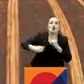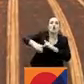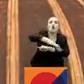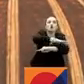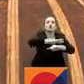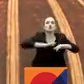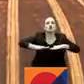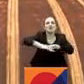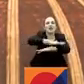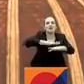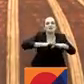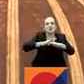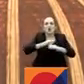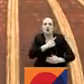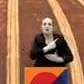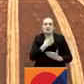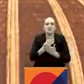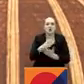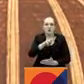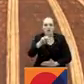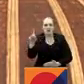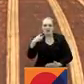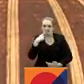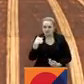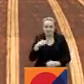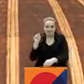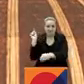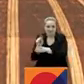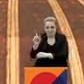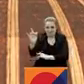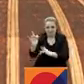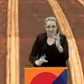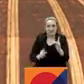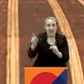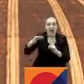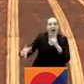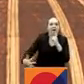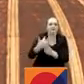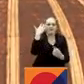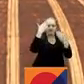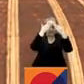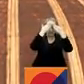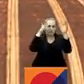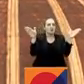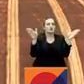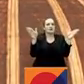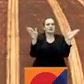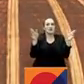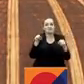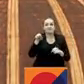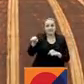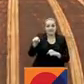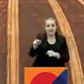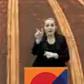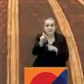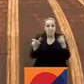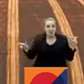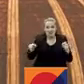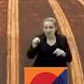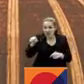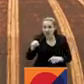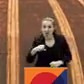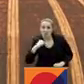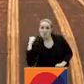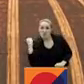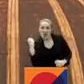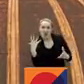de Comerciantes, el primer mandatario advirtió sobre las amenazas que tiene la democracia y calificó como sátrapas a quienes quieren